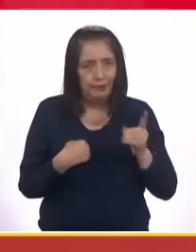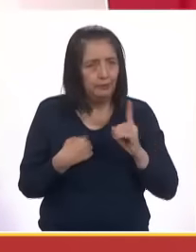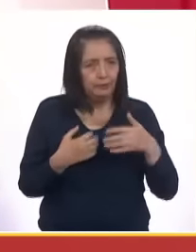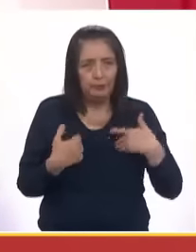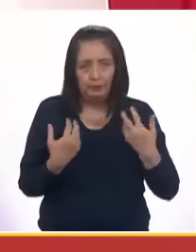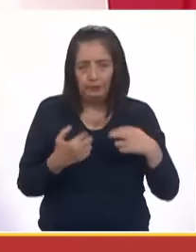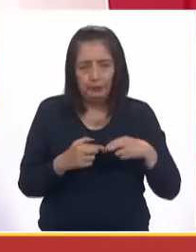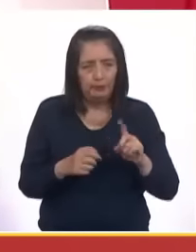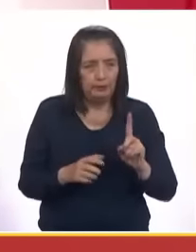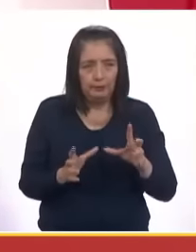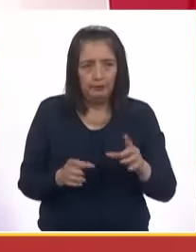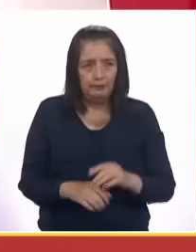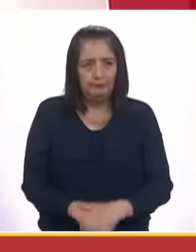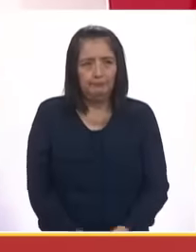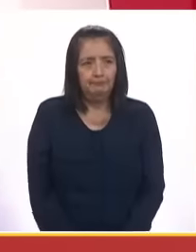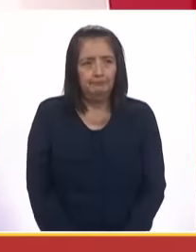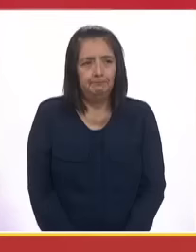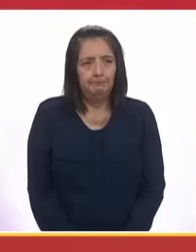permitir.